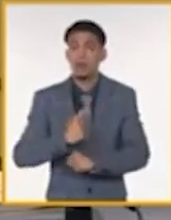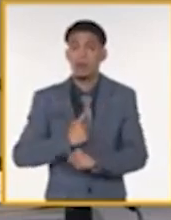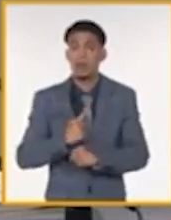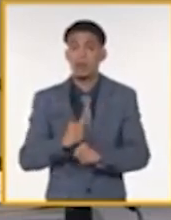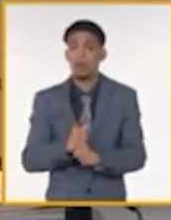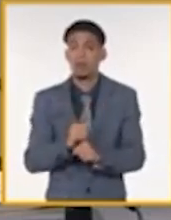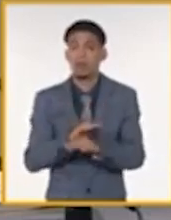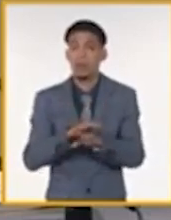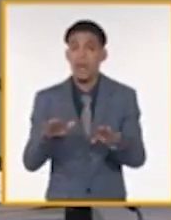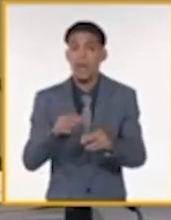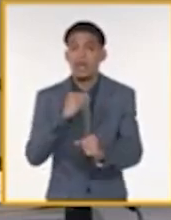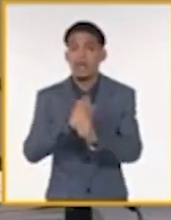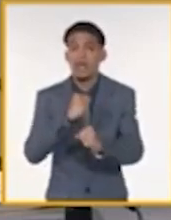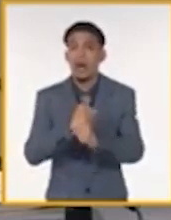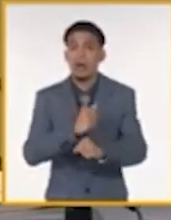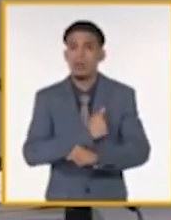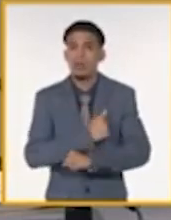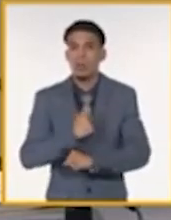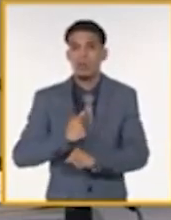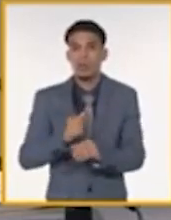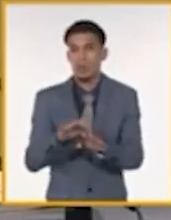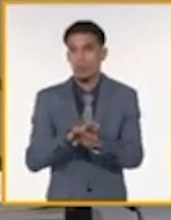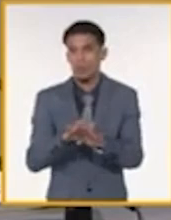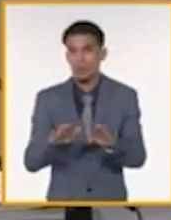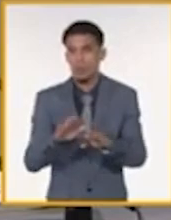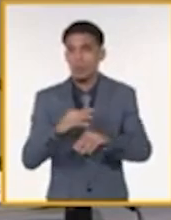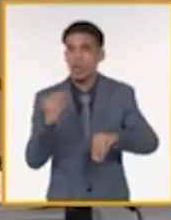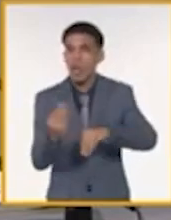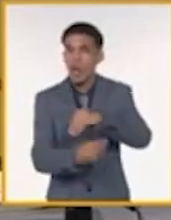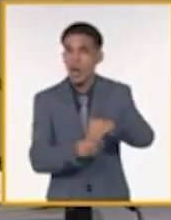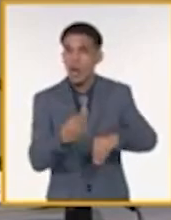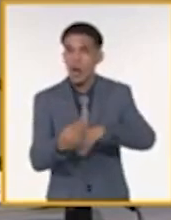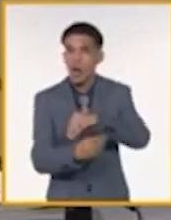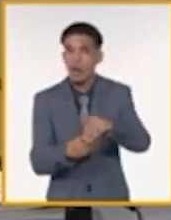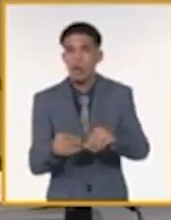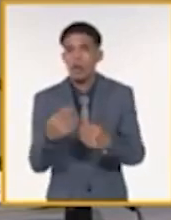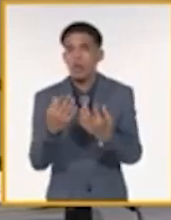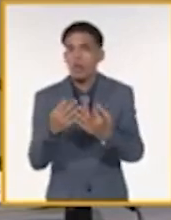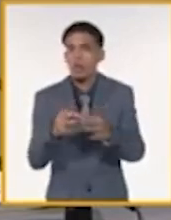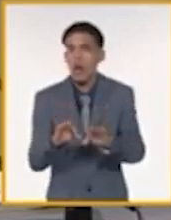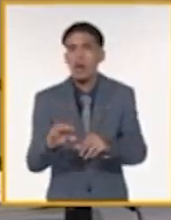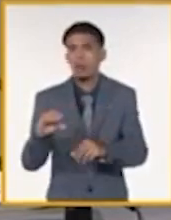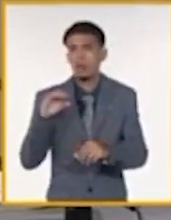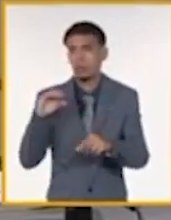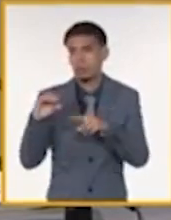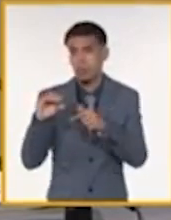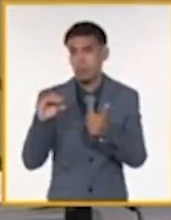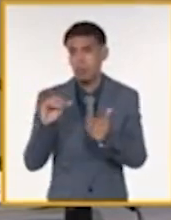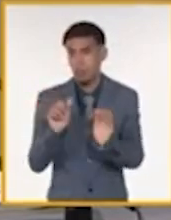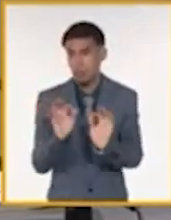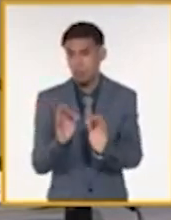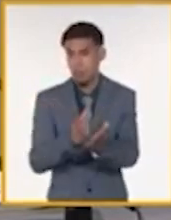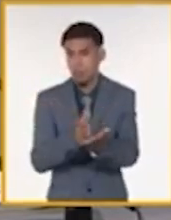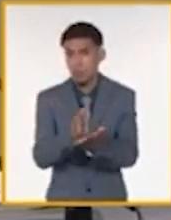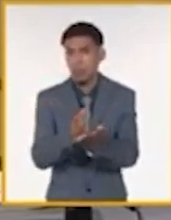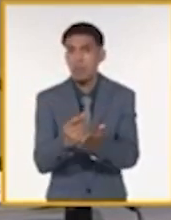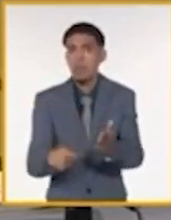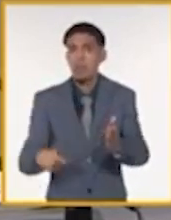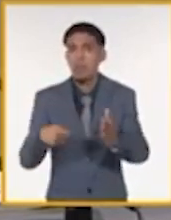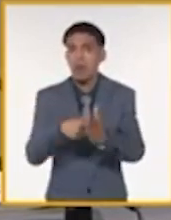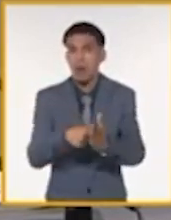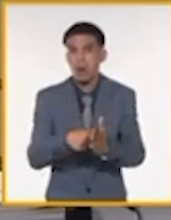dejan de ser trabajadores por cuenta propia y son eh precisamente asalariados que es la adecuación en el pago de los